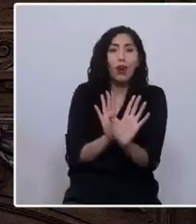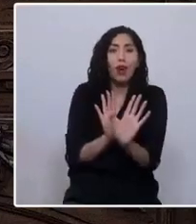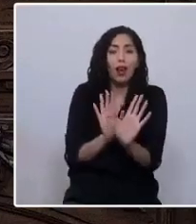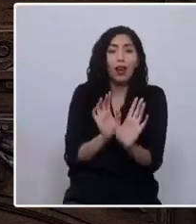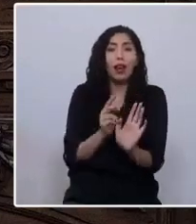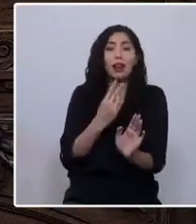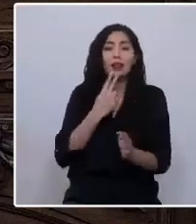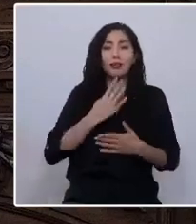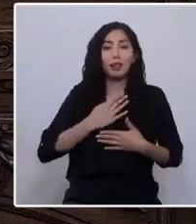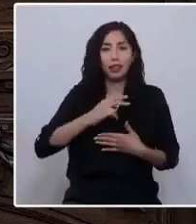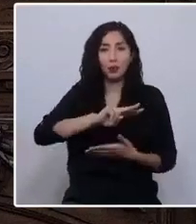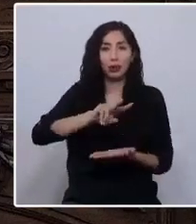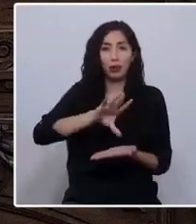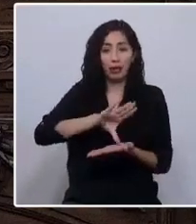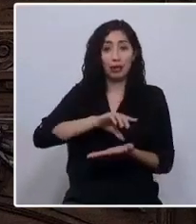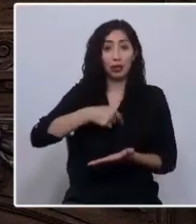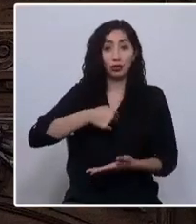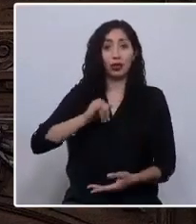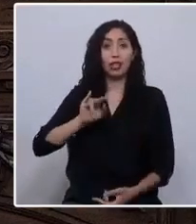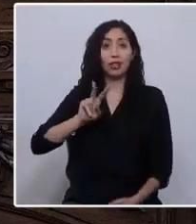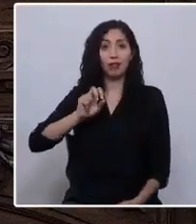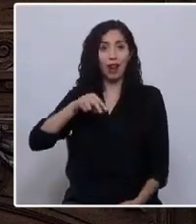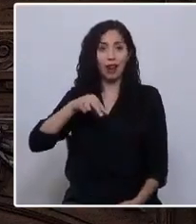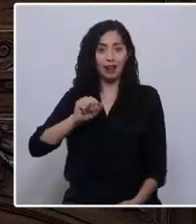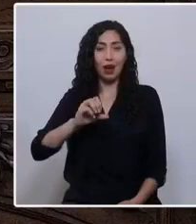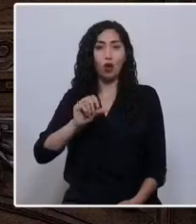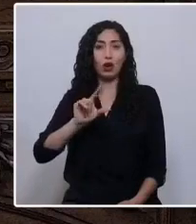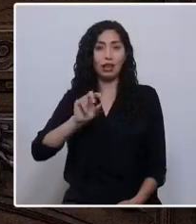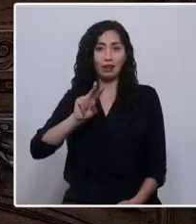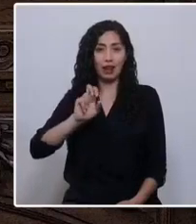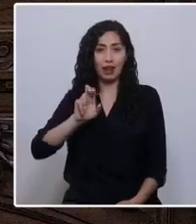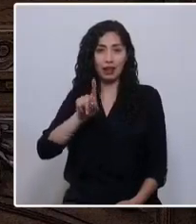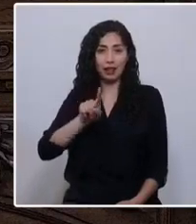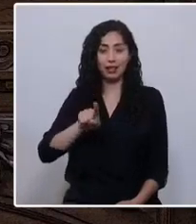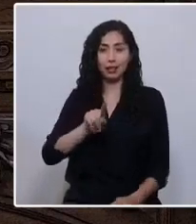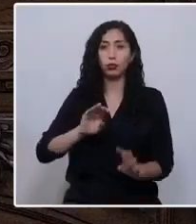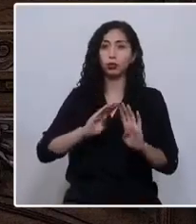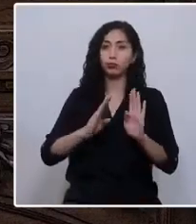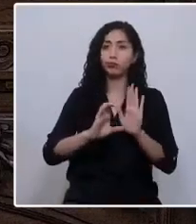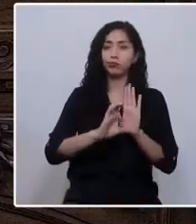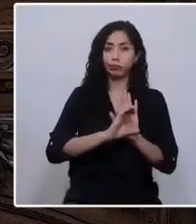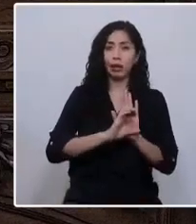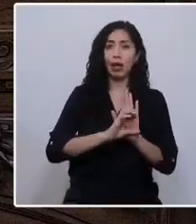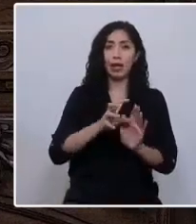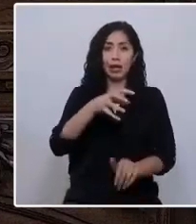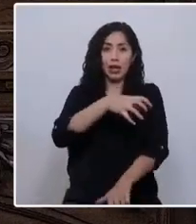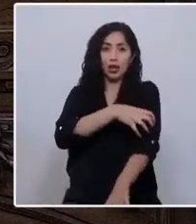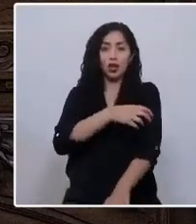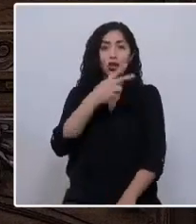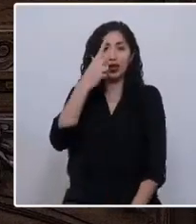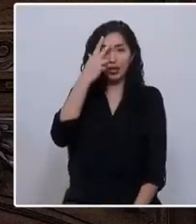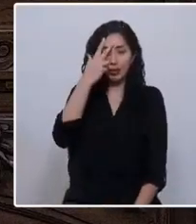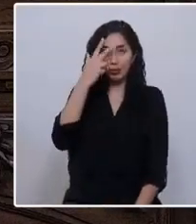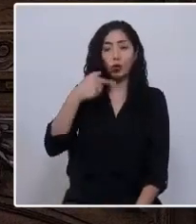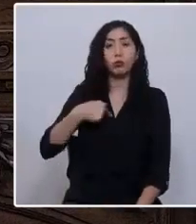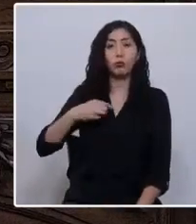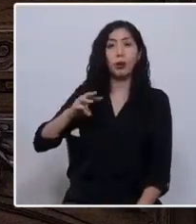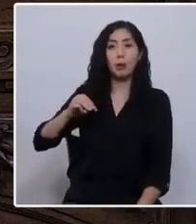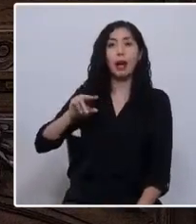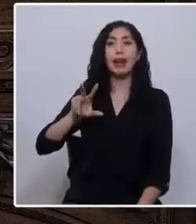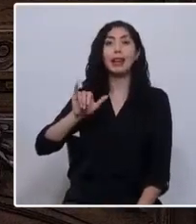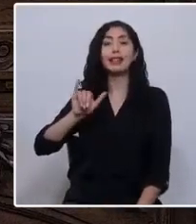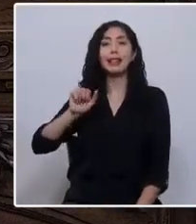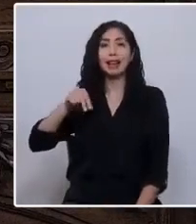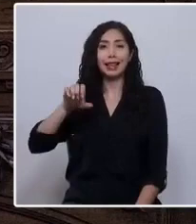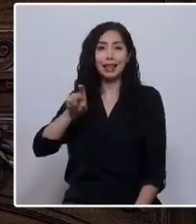soy iván olivares miranda constituyente de la región de coquimbo soy hija de janet miranda y germán